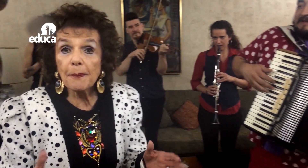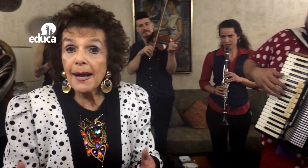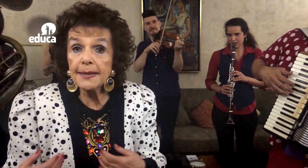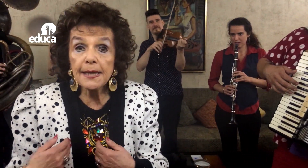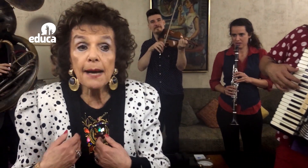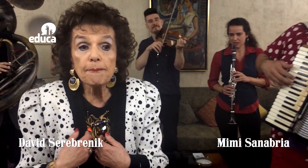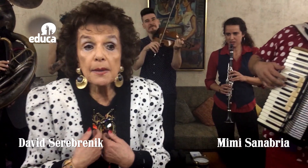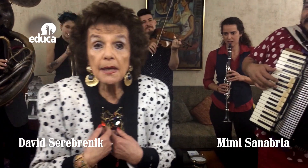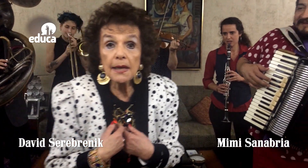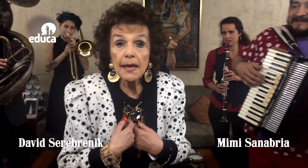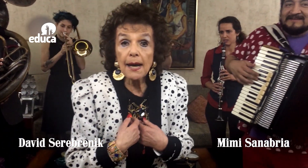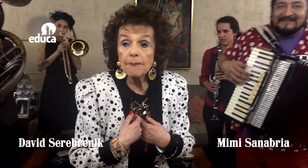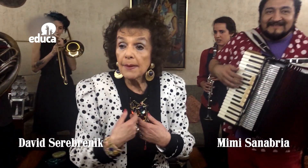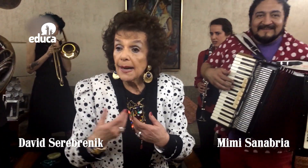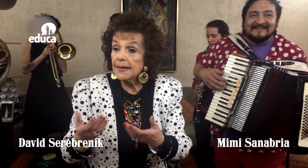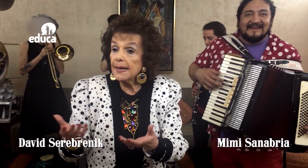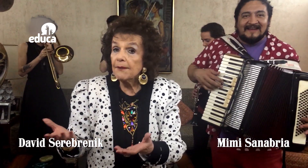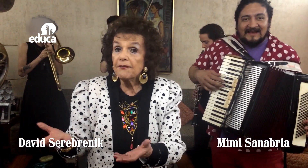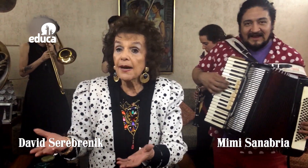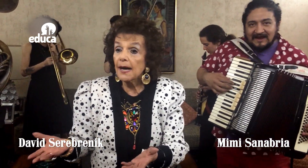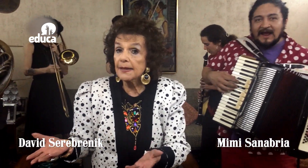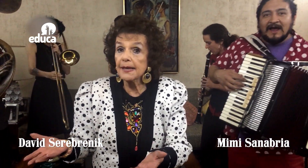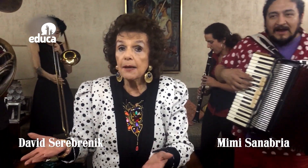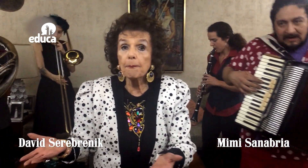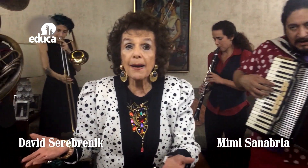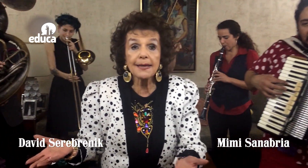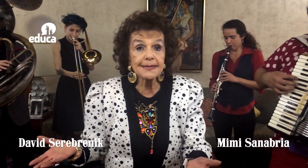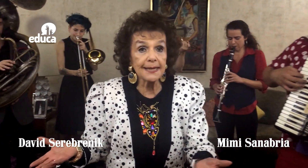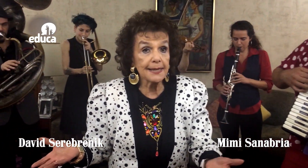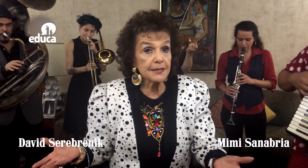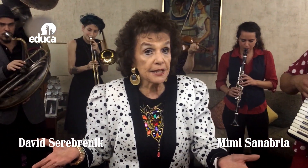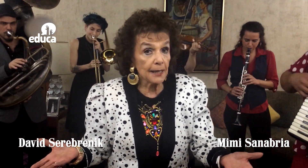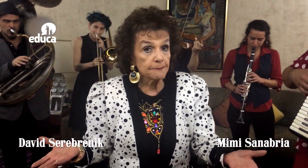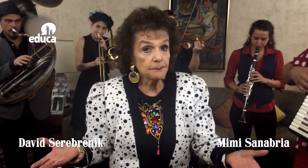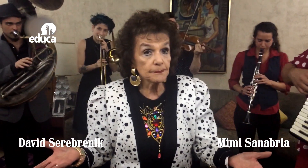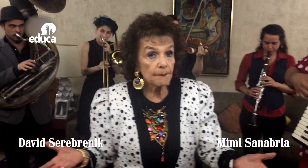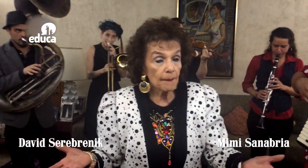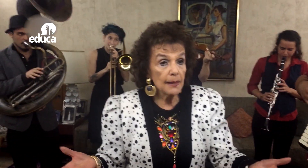chacha compañía mía, mane vale,